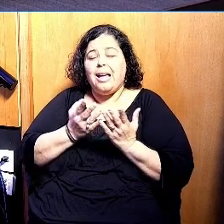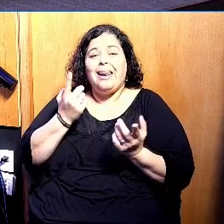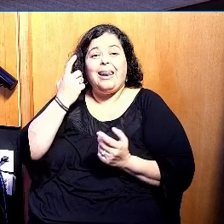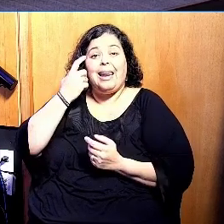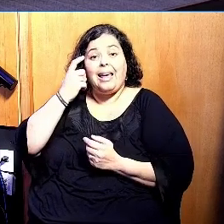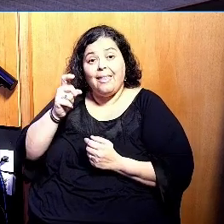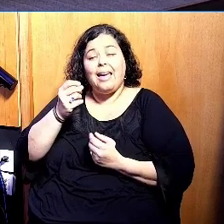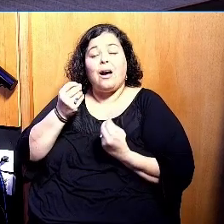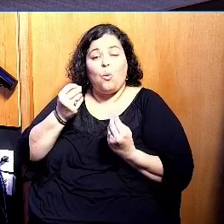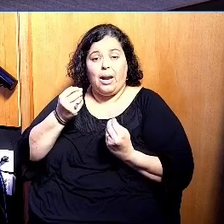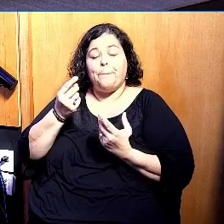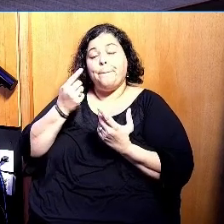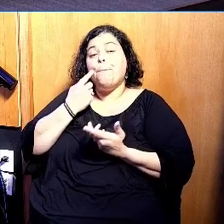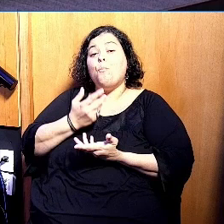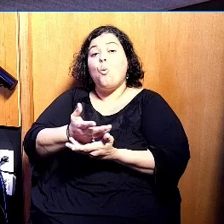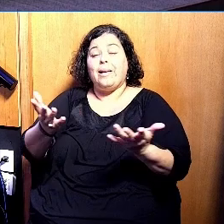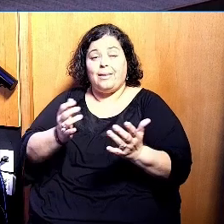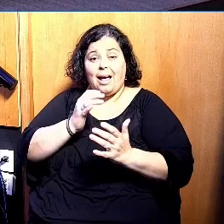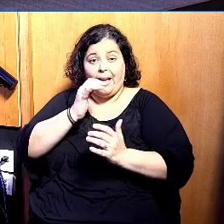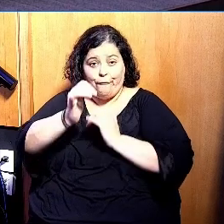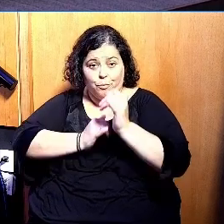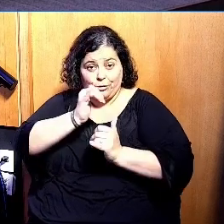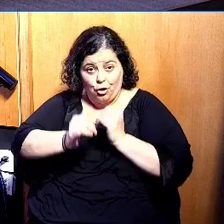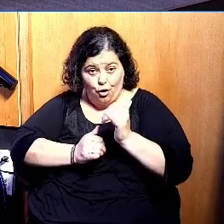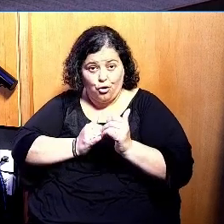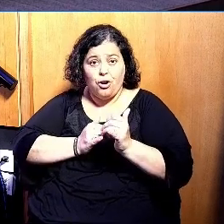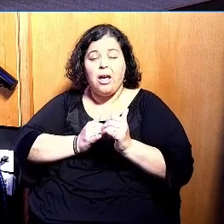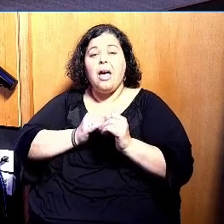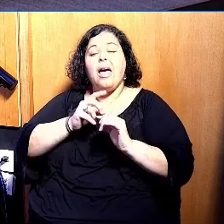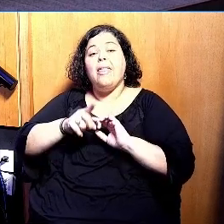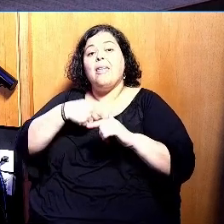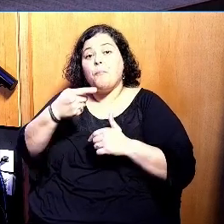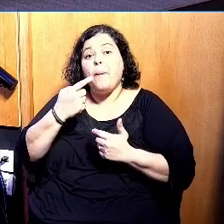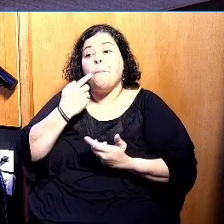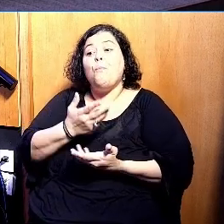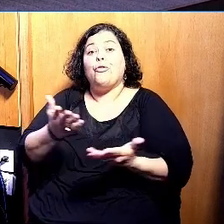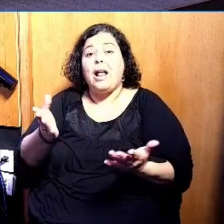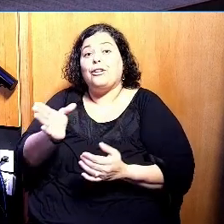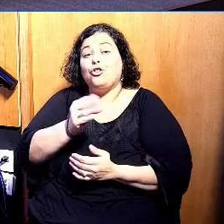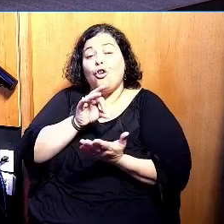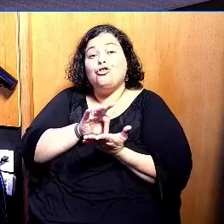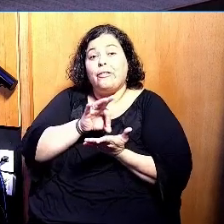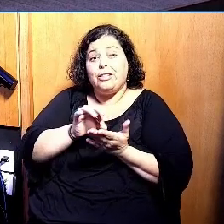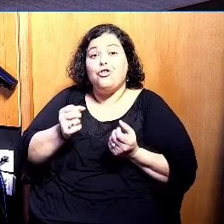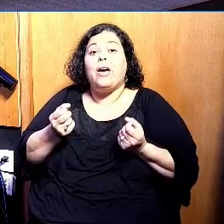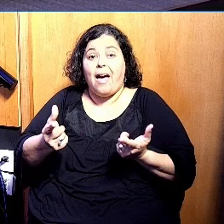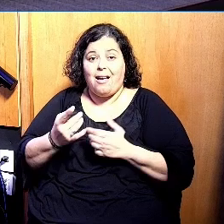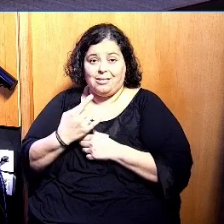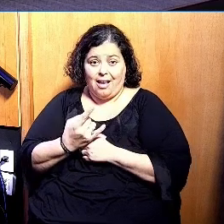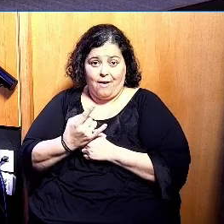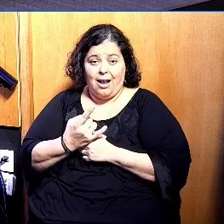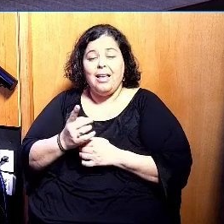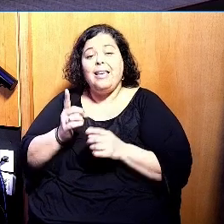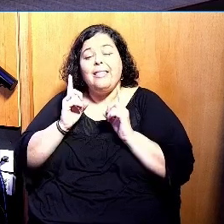es mostrar información también para mostrar todos los servicios que brinda CEIBAL, pero además también